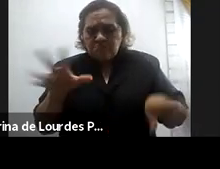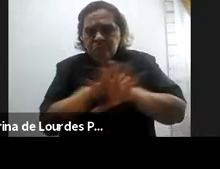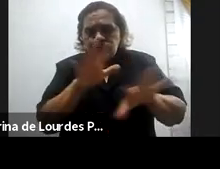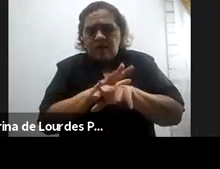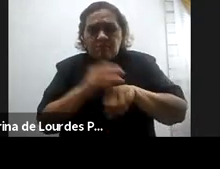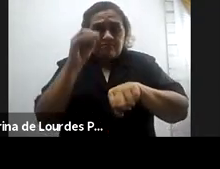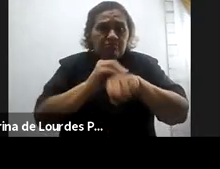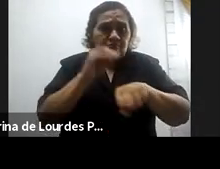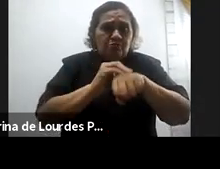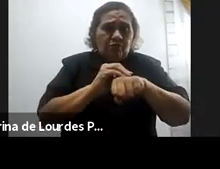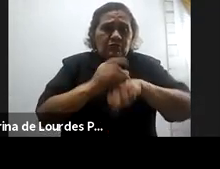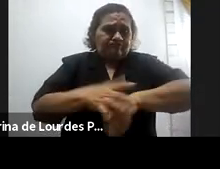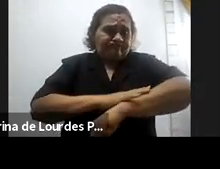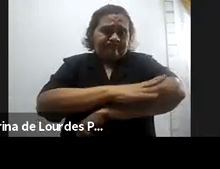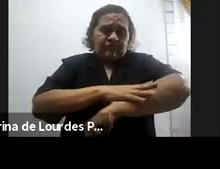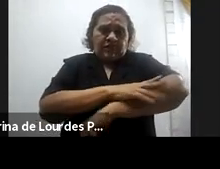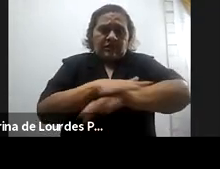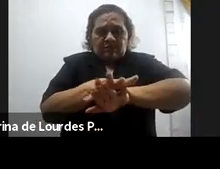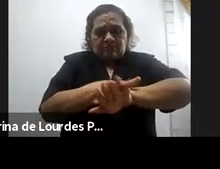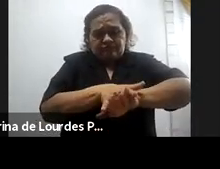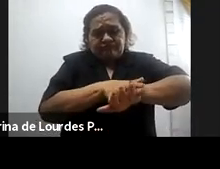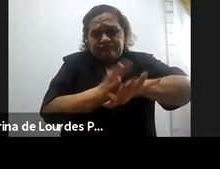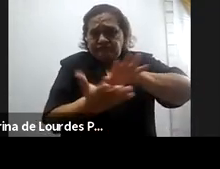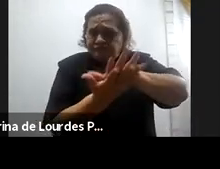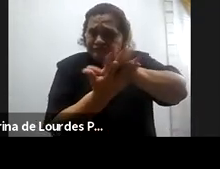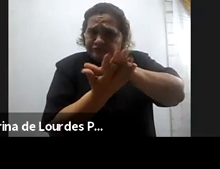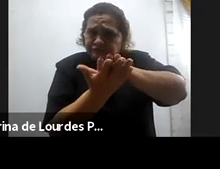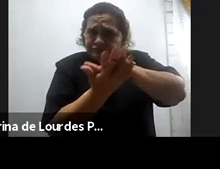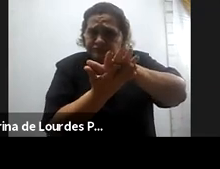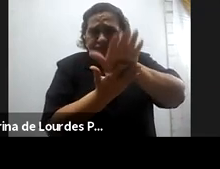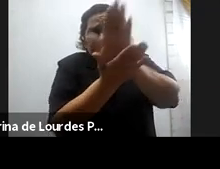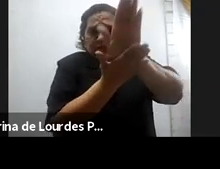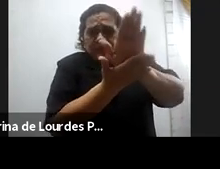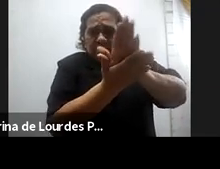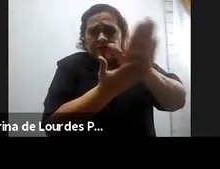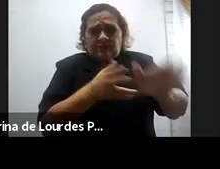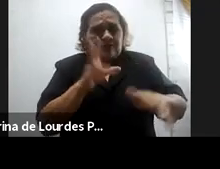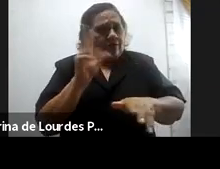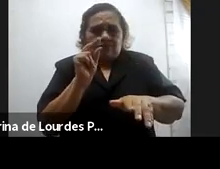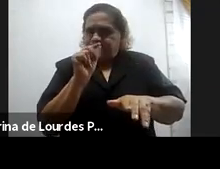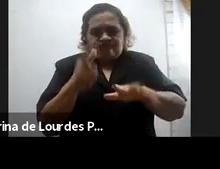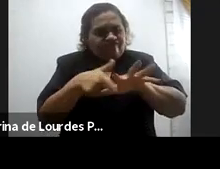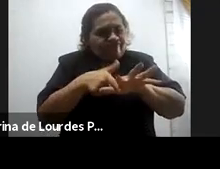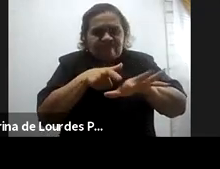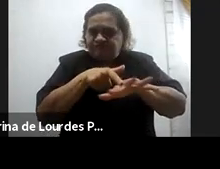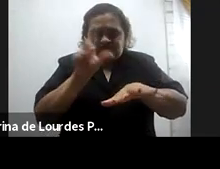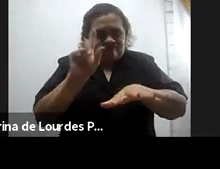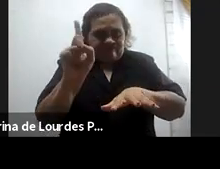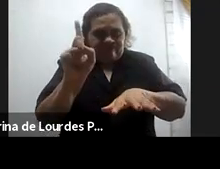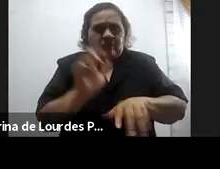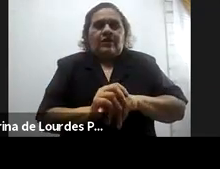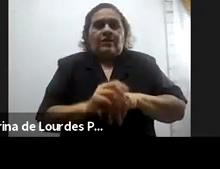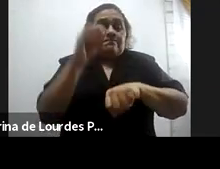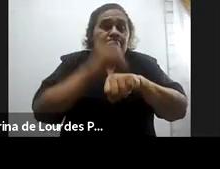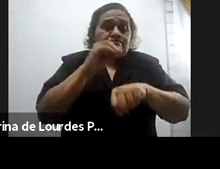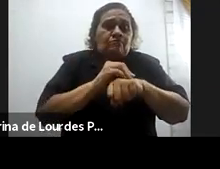crema hidratante neutra en el dorso, planta del pie y especialmente en el talón. Evita untarla entre los dedos. Aplica